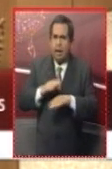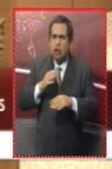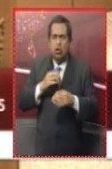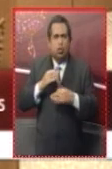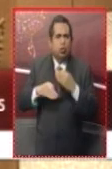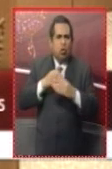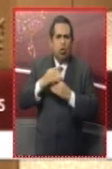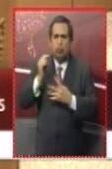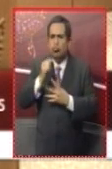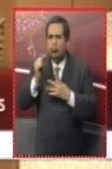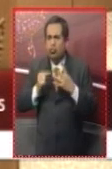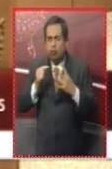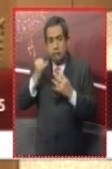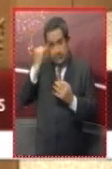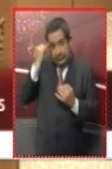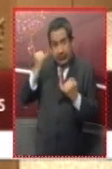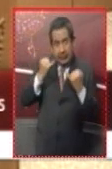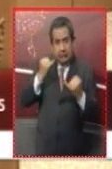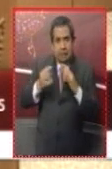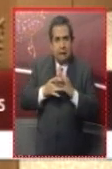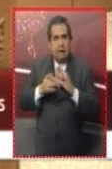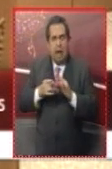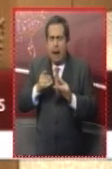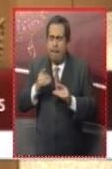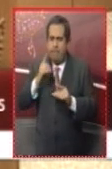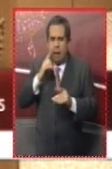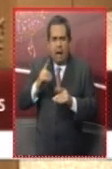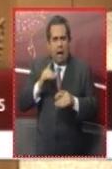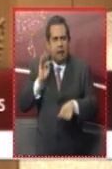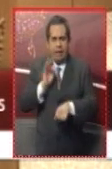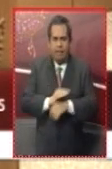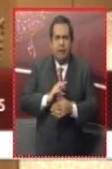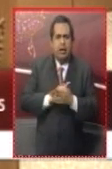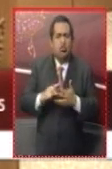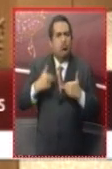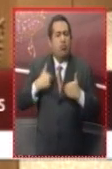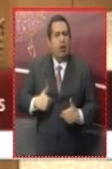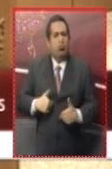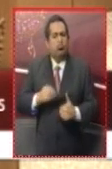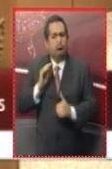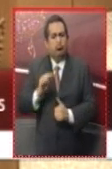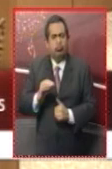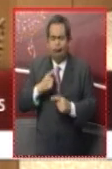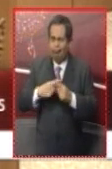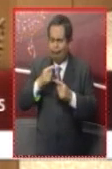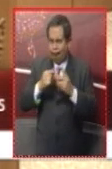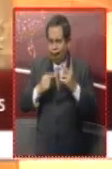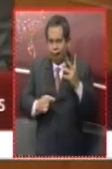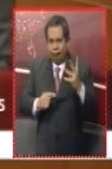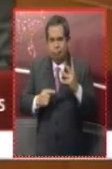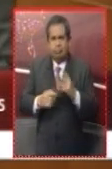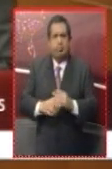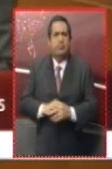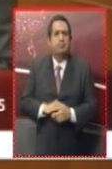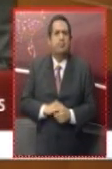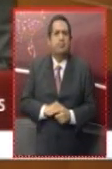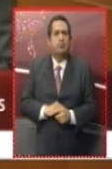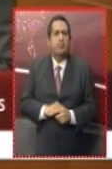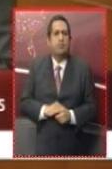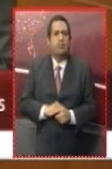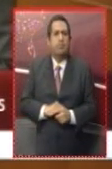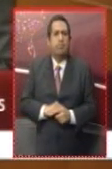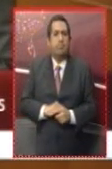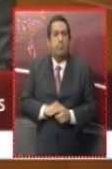aquellos supuestos que atentan gravemente contra los derechos humanos en general y atacar de manera... El